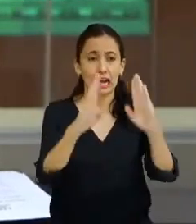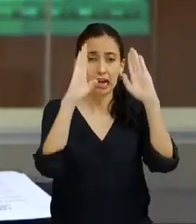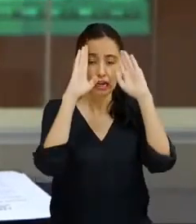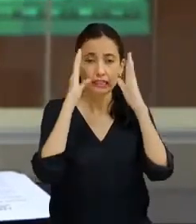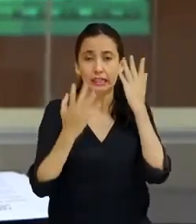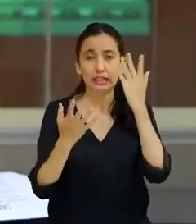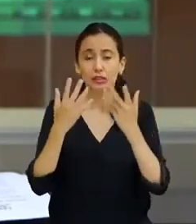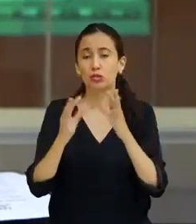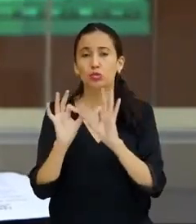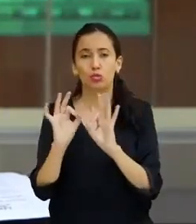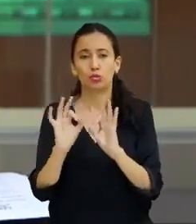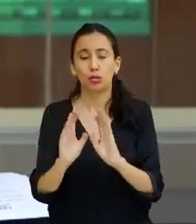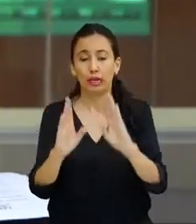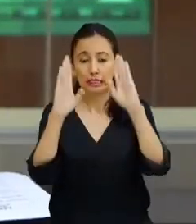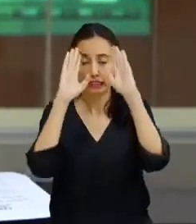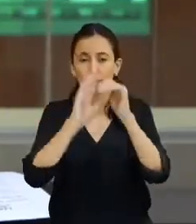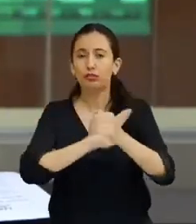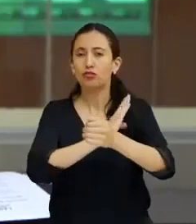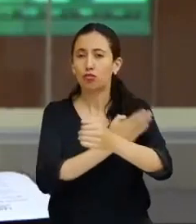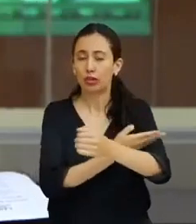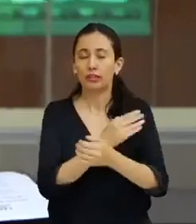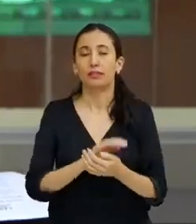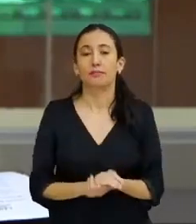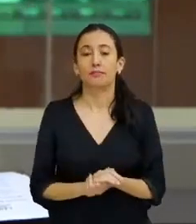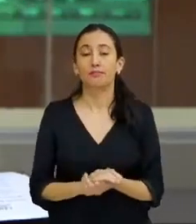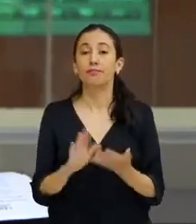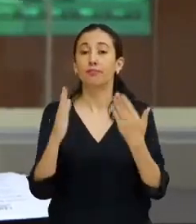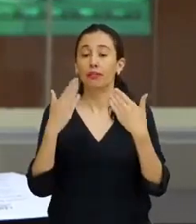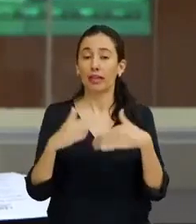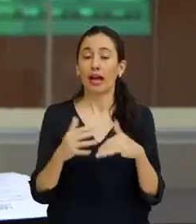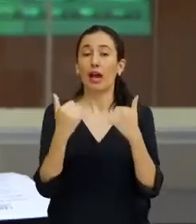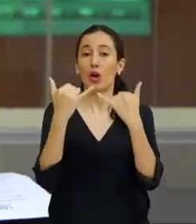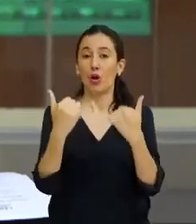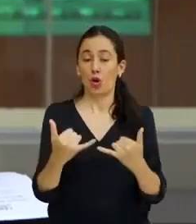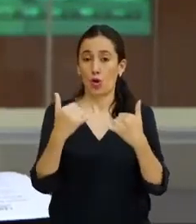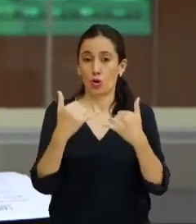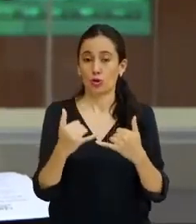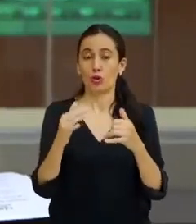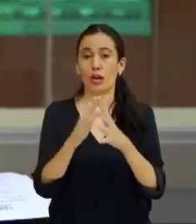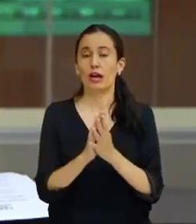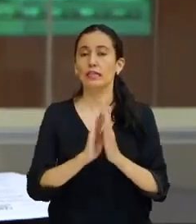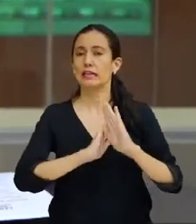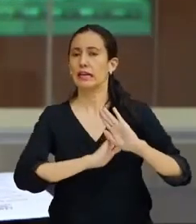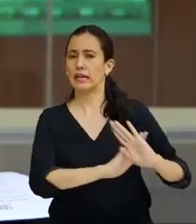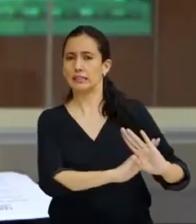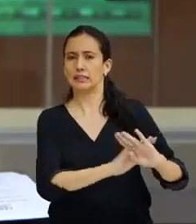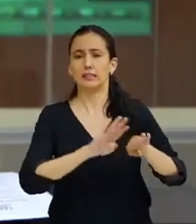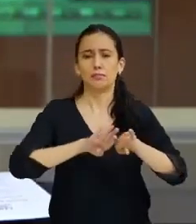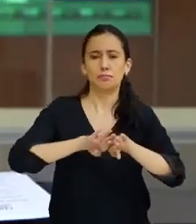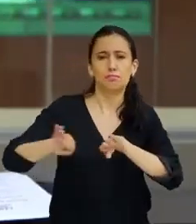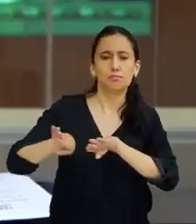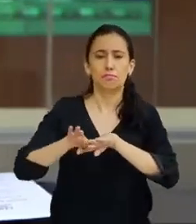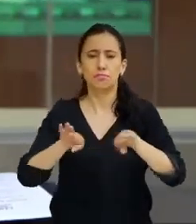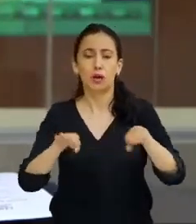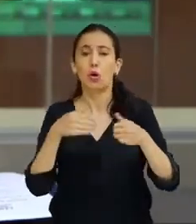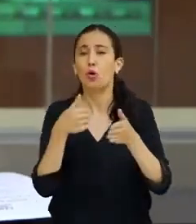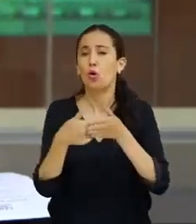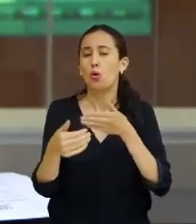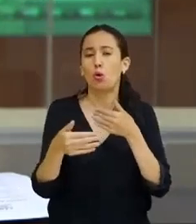a la ligera por ello desde ya condenamos y rechazamos categóricamente